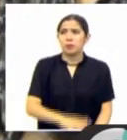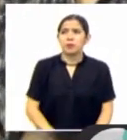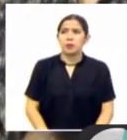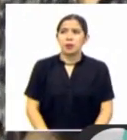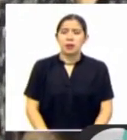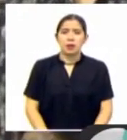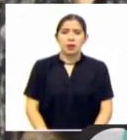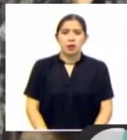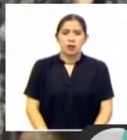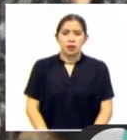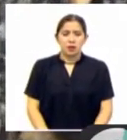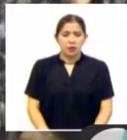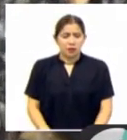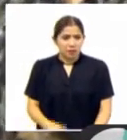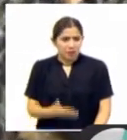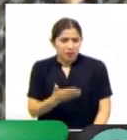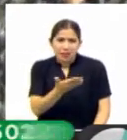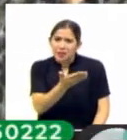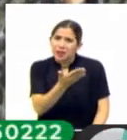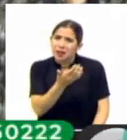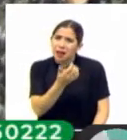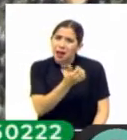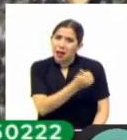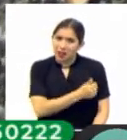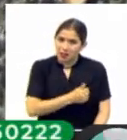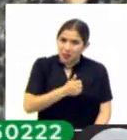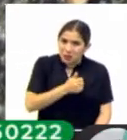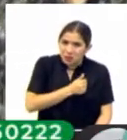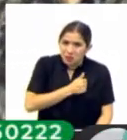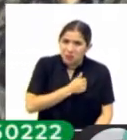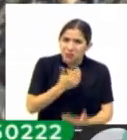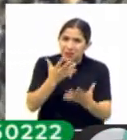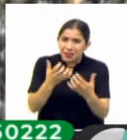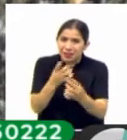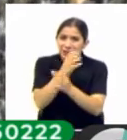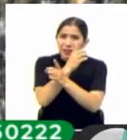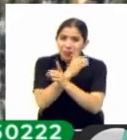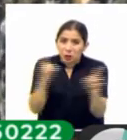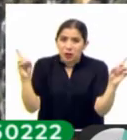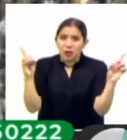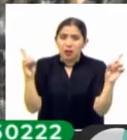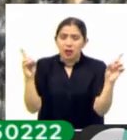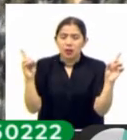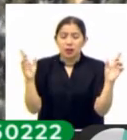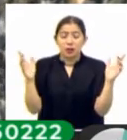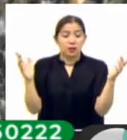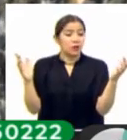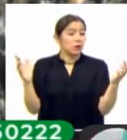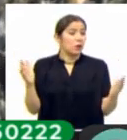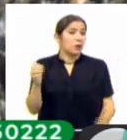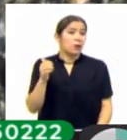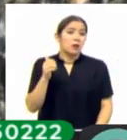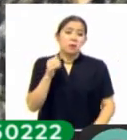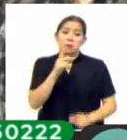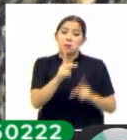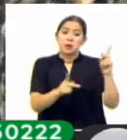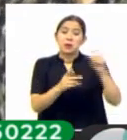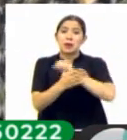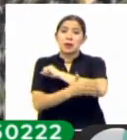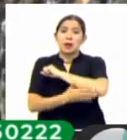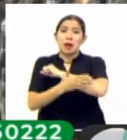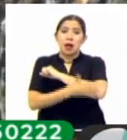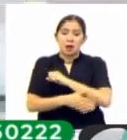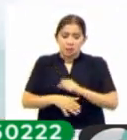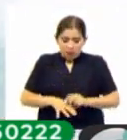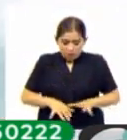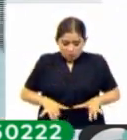esa clase de actitudes, ¿van a buscar democracia? Los campesinos, como soy de Pollera,